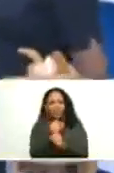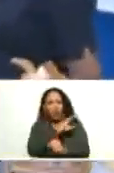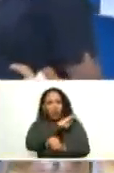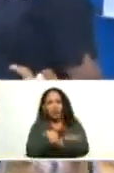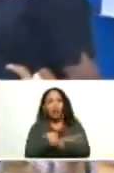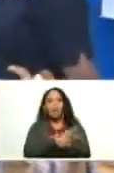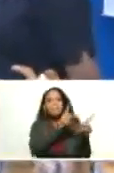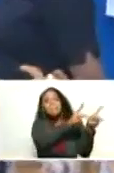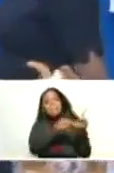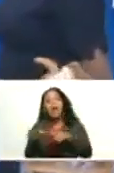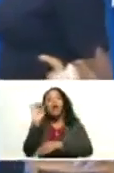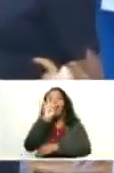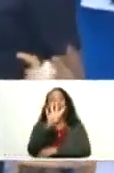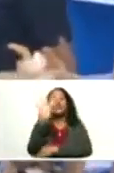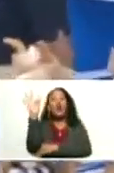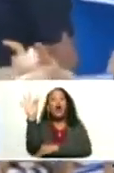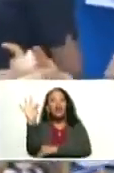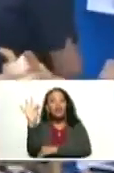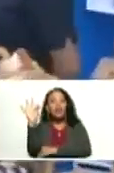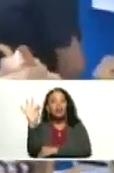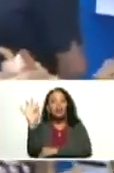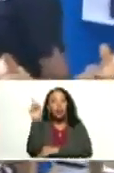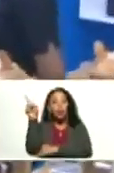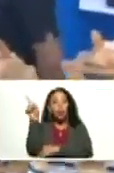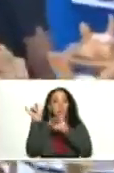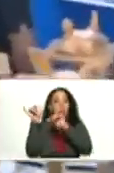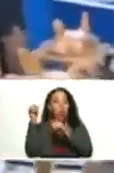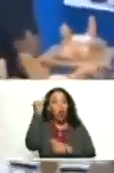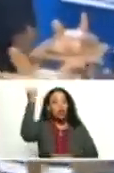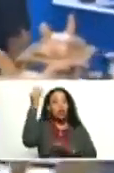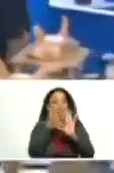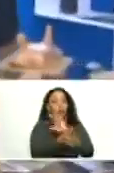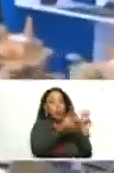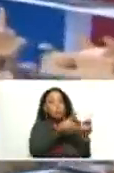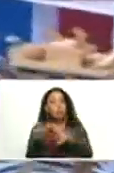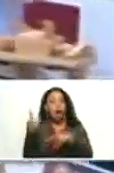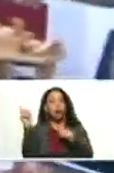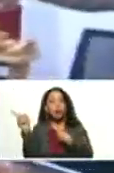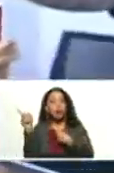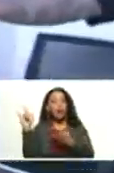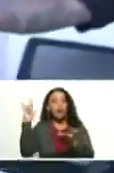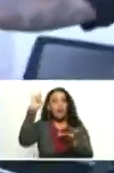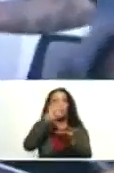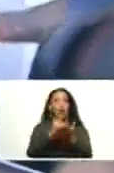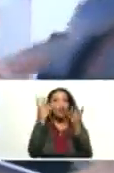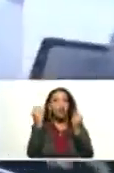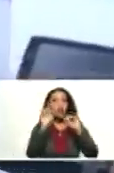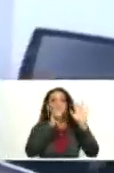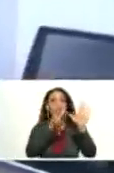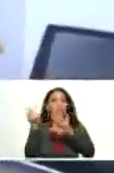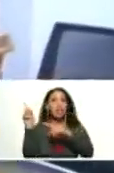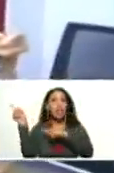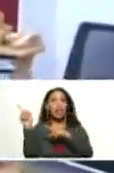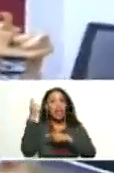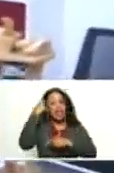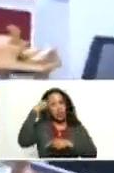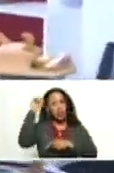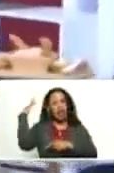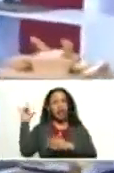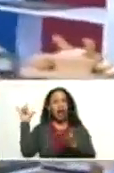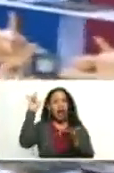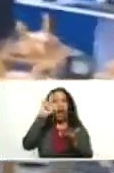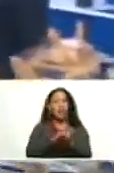4F aquí en La Guaira. Desde que usted lo ideó, presidente, todos estos son emprendedores. Este es el vuelo 777. Esto está en la cinta costera. ¿Usted recuerda que el avión que ese